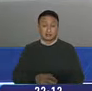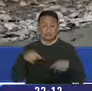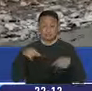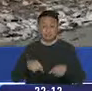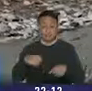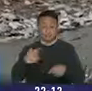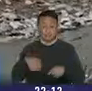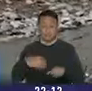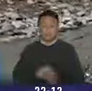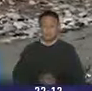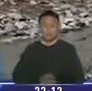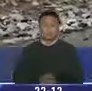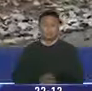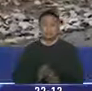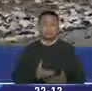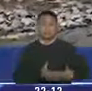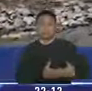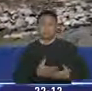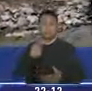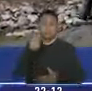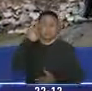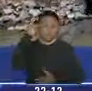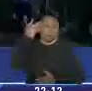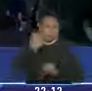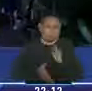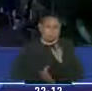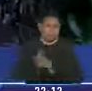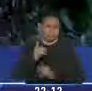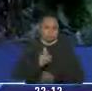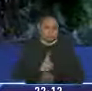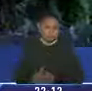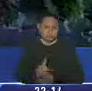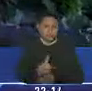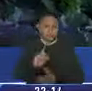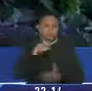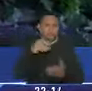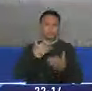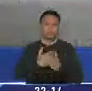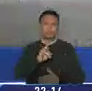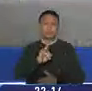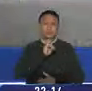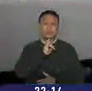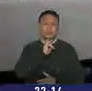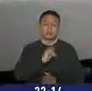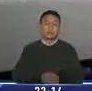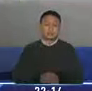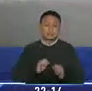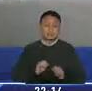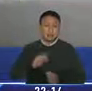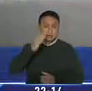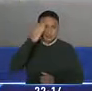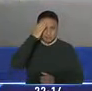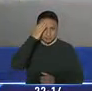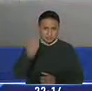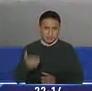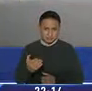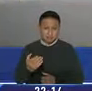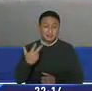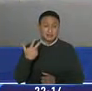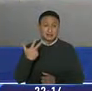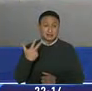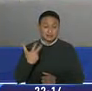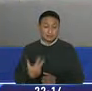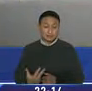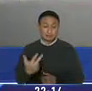Se sabe que el pequeño y sus padres continuaron por esa ruta para llegar a Estados Unidos. Sabemos que muy posiblemente estén siendo